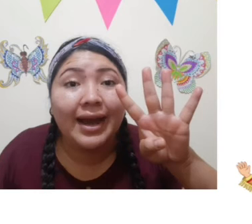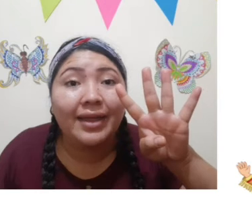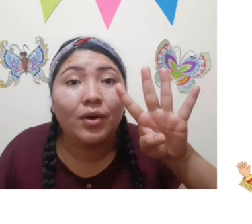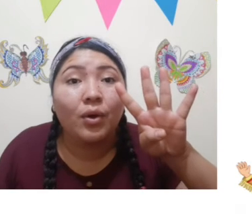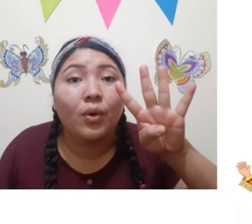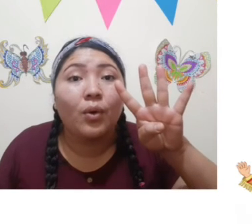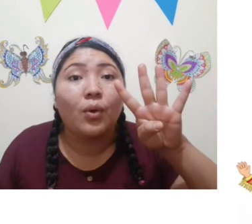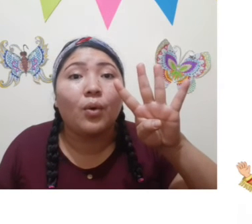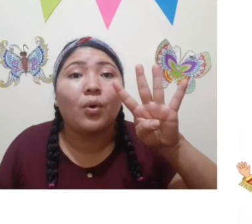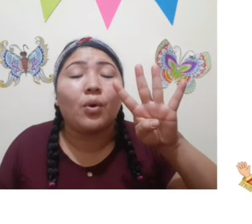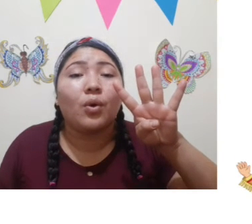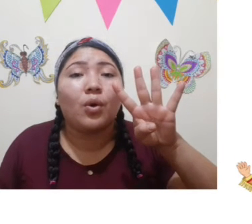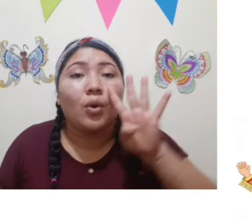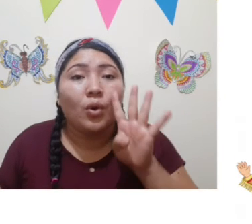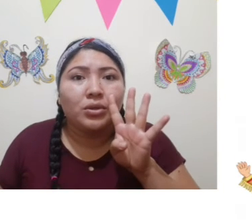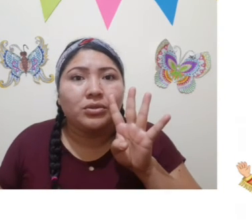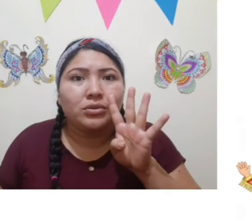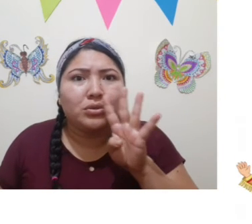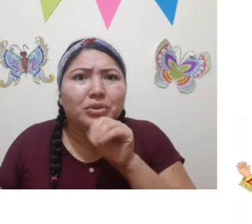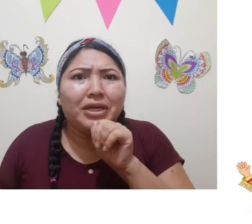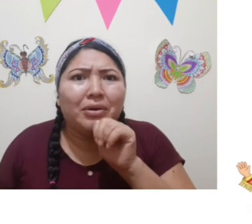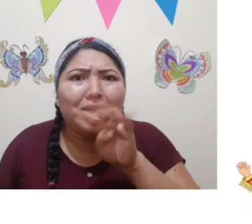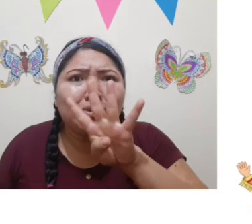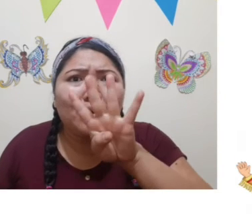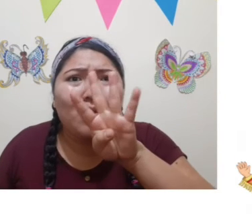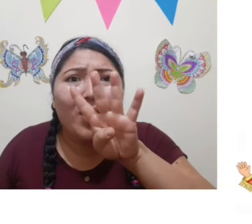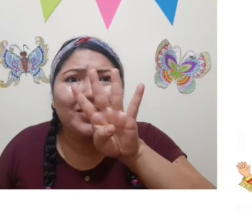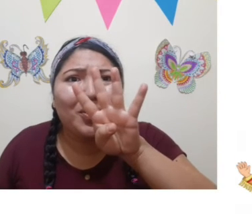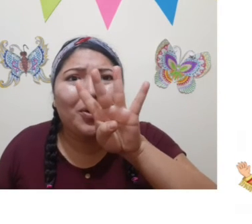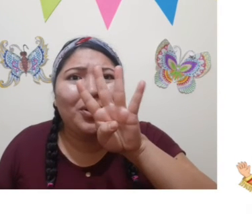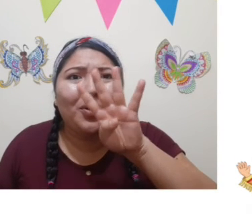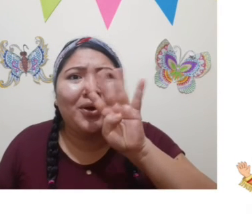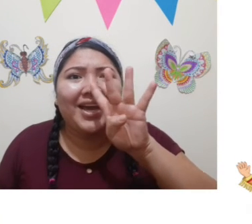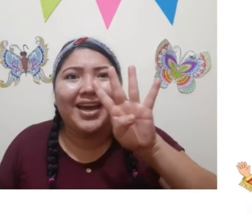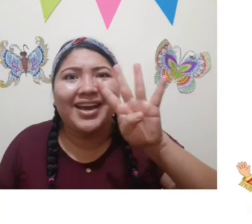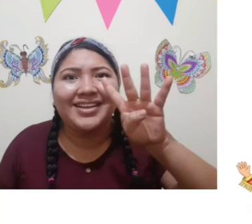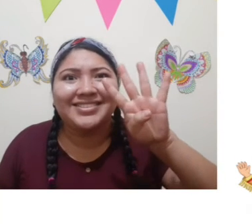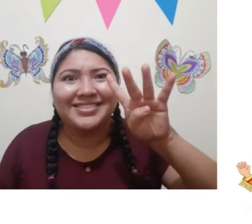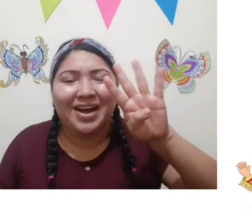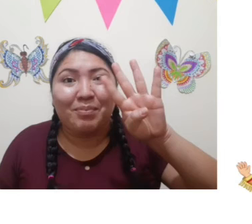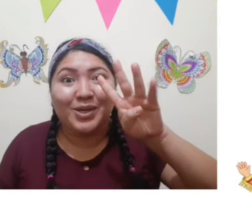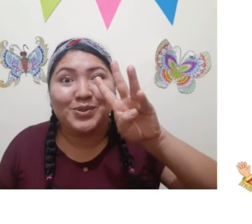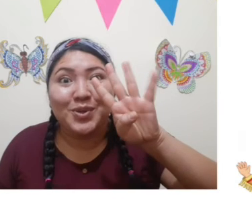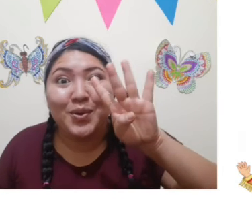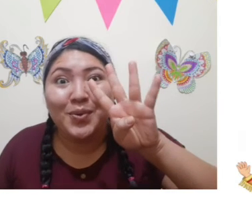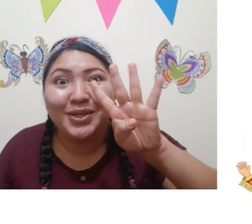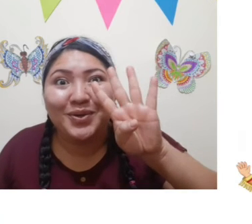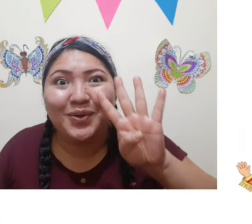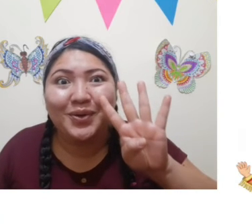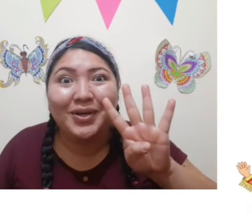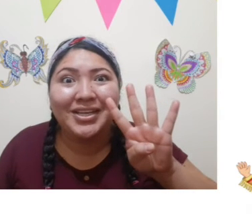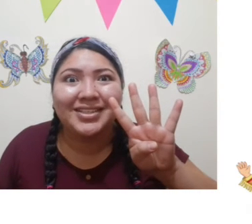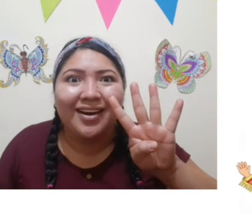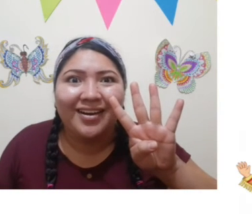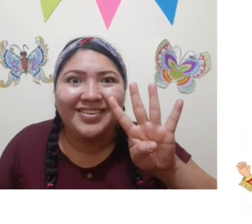anaranjado o ahora son cuatro colores apareció en cuatro